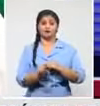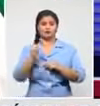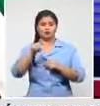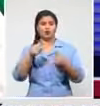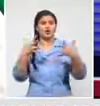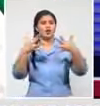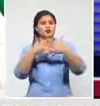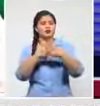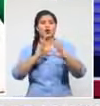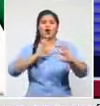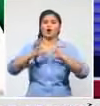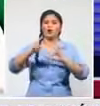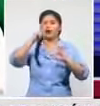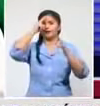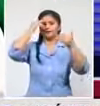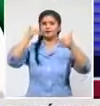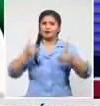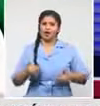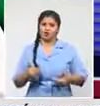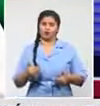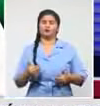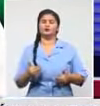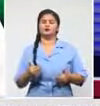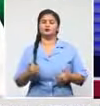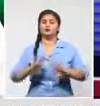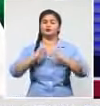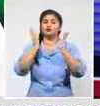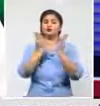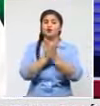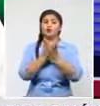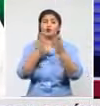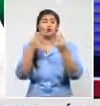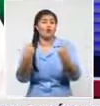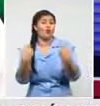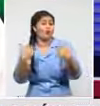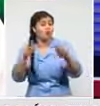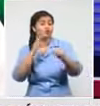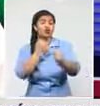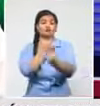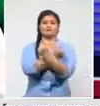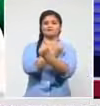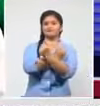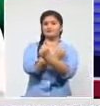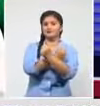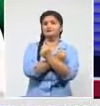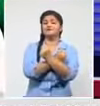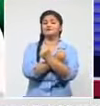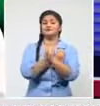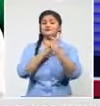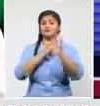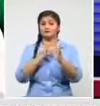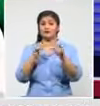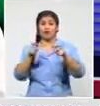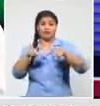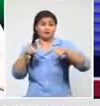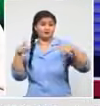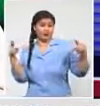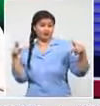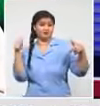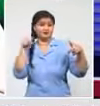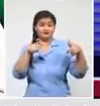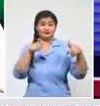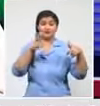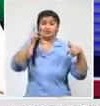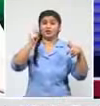porque hay mucho riesgo. Y de hecho, muchos de los casos que estamos teniendo están teniendo relación